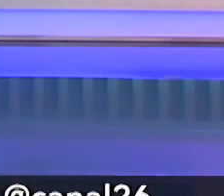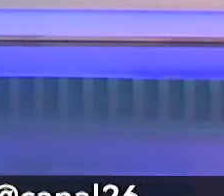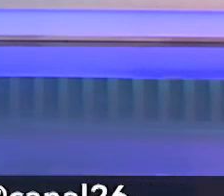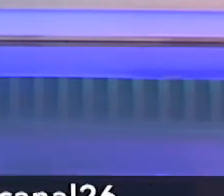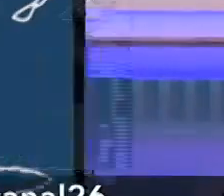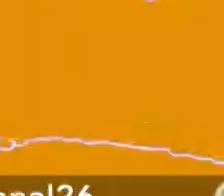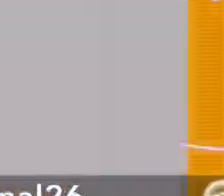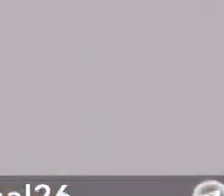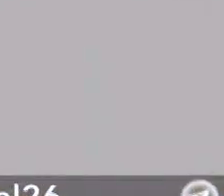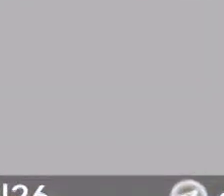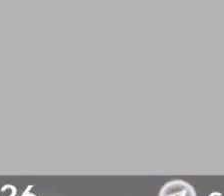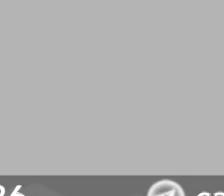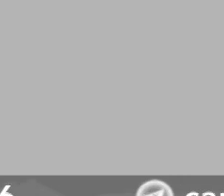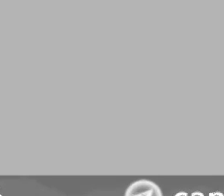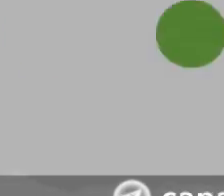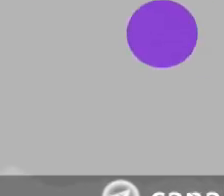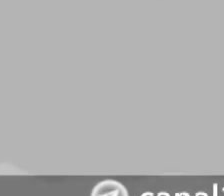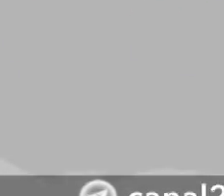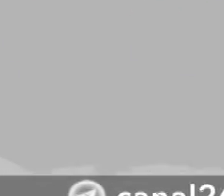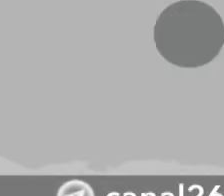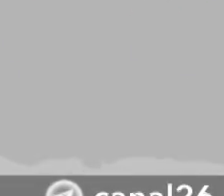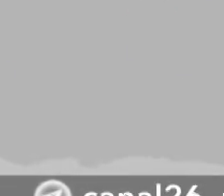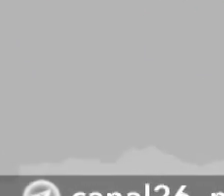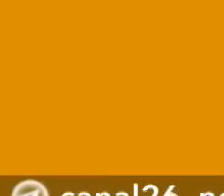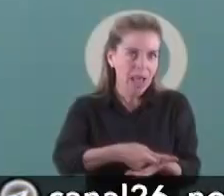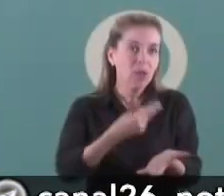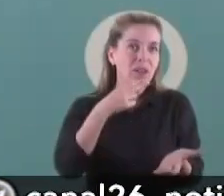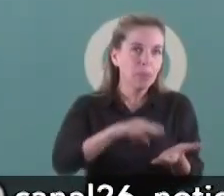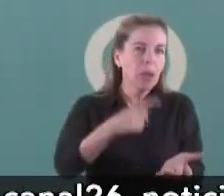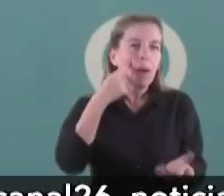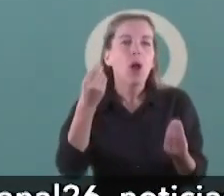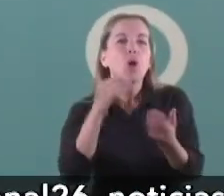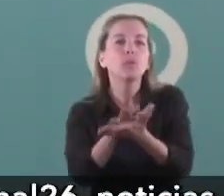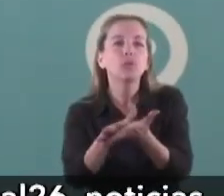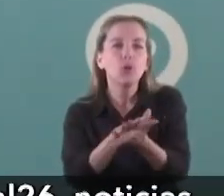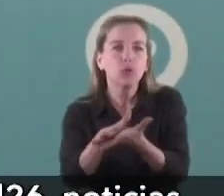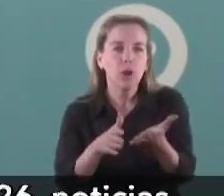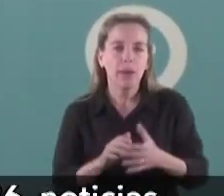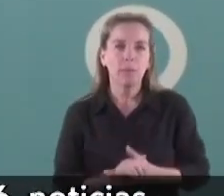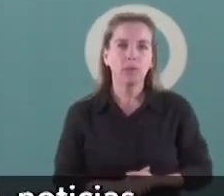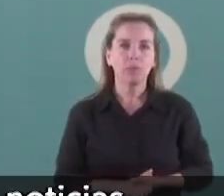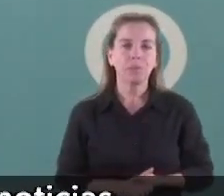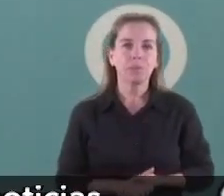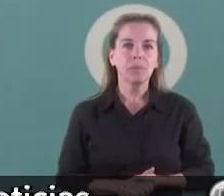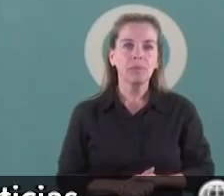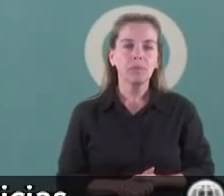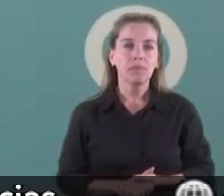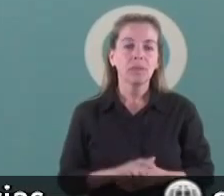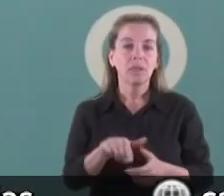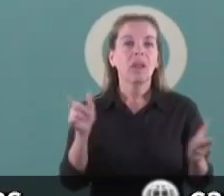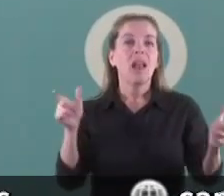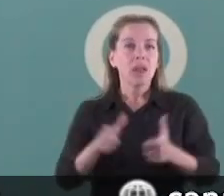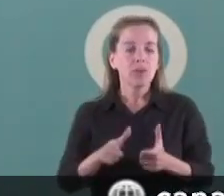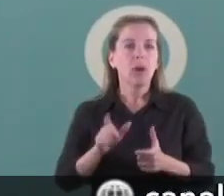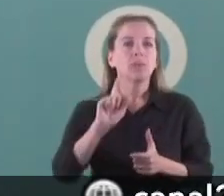Rossi precandidato también a la vicepresidencia lo escuchamos también la palabra de del presidente en